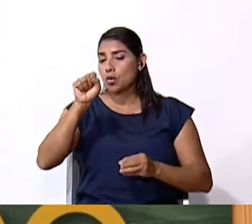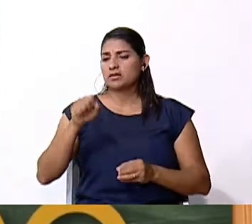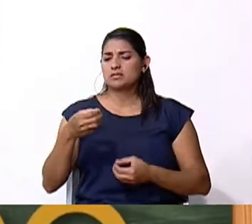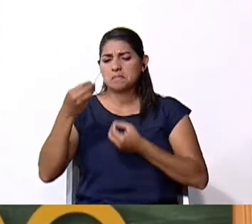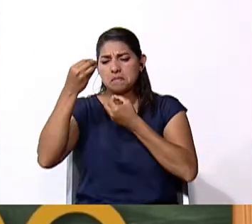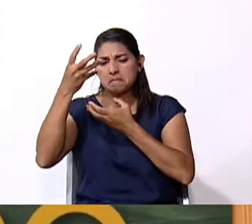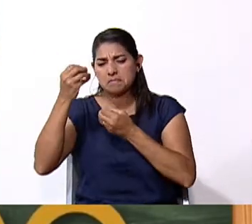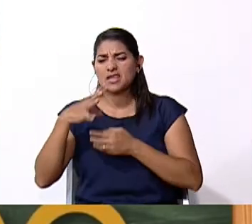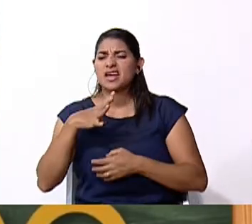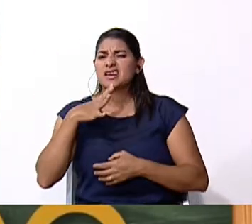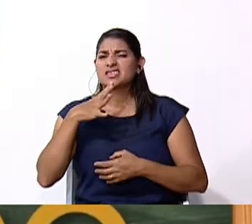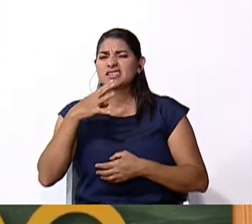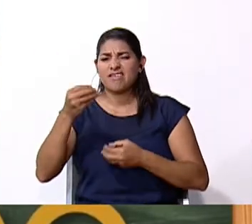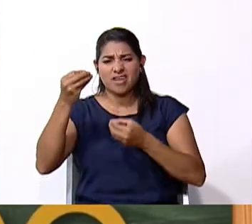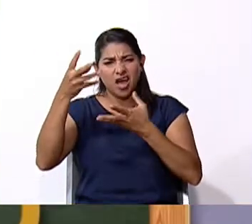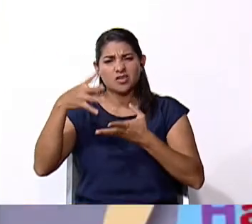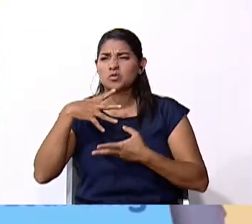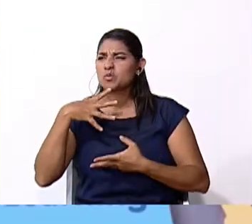predicado.